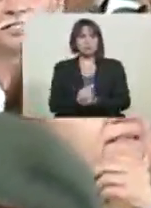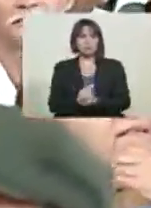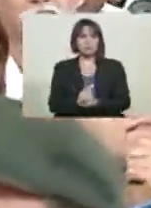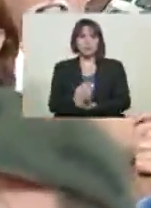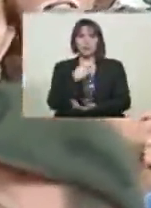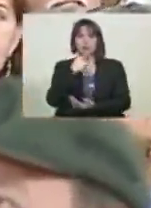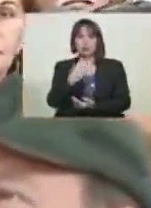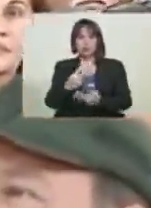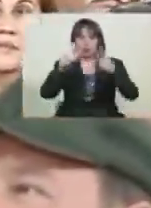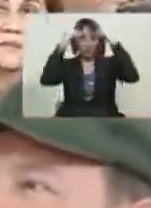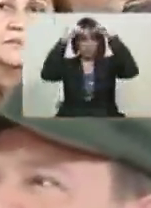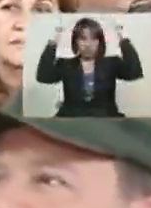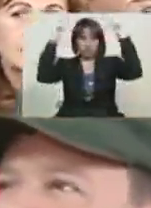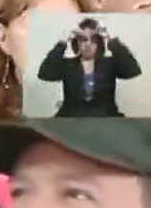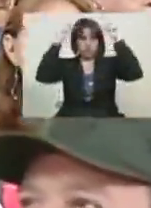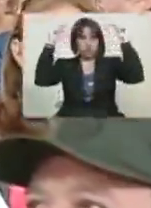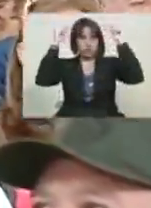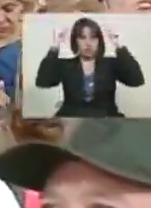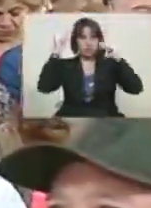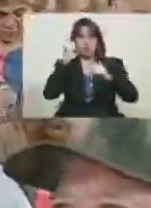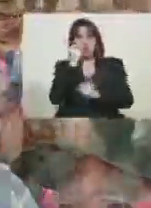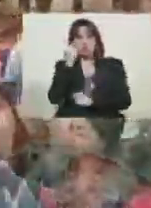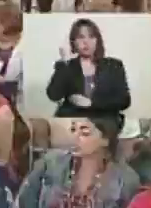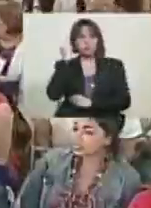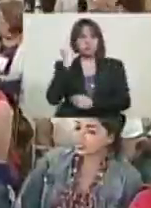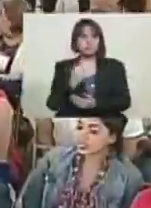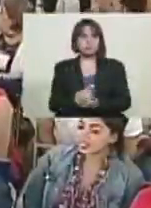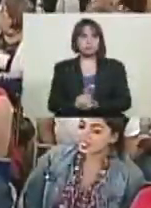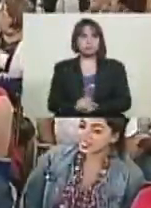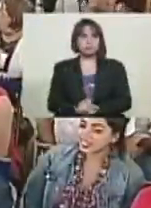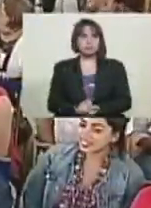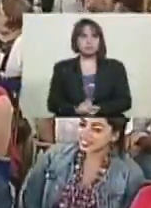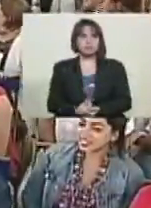voceros de enfermería, enfermeros y enfermeras,